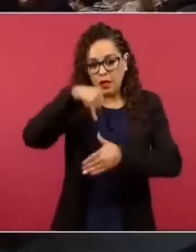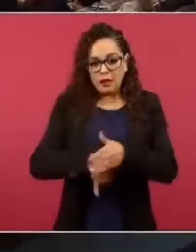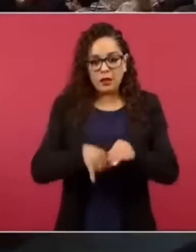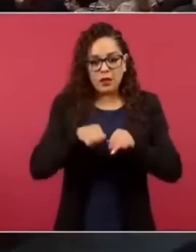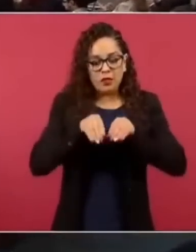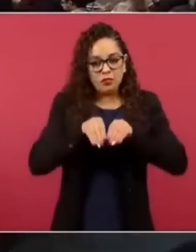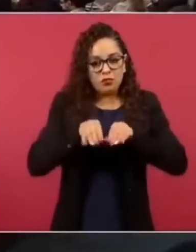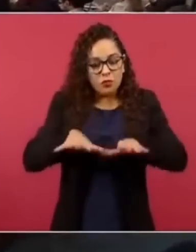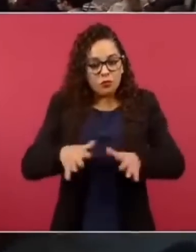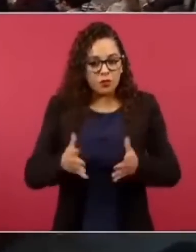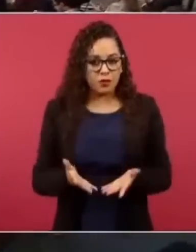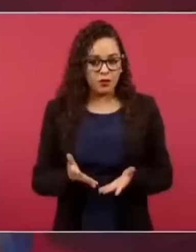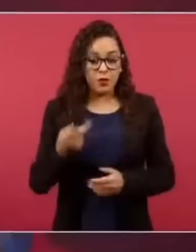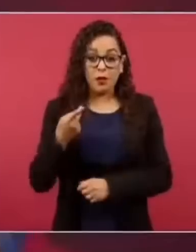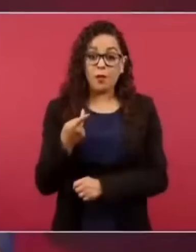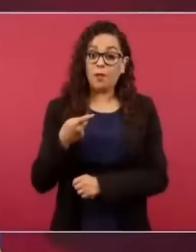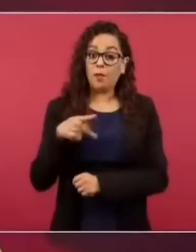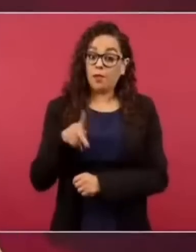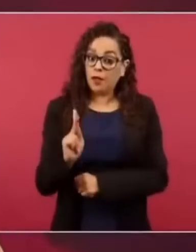tiene que ser